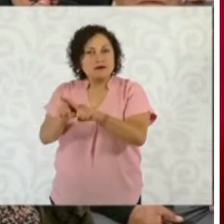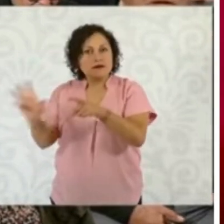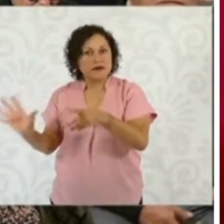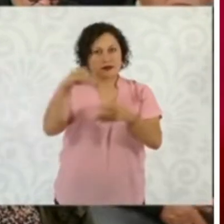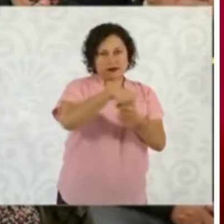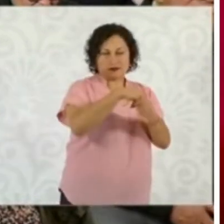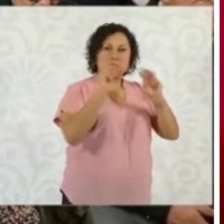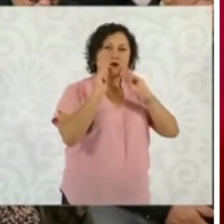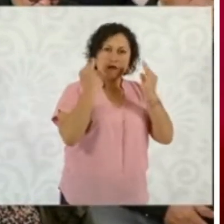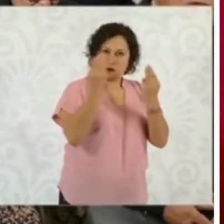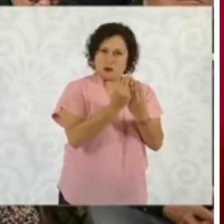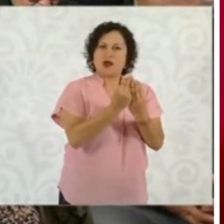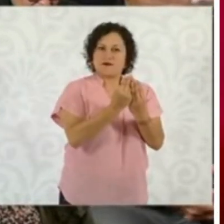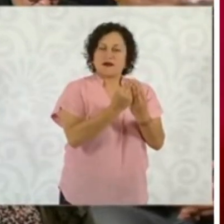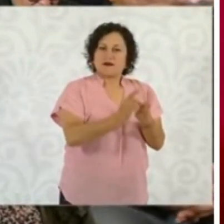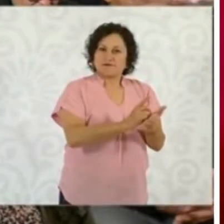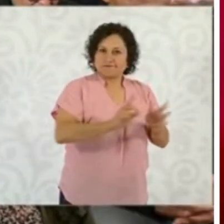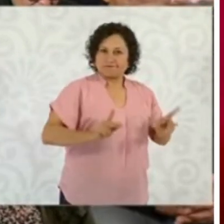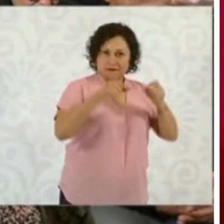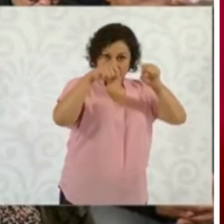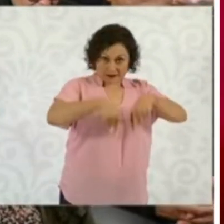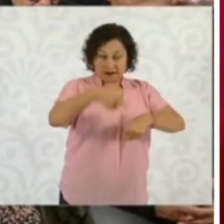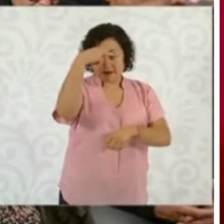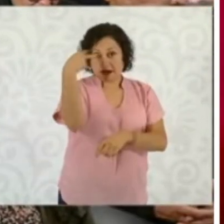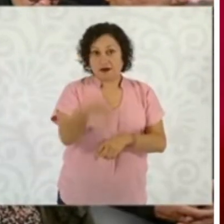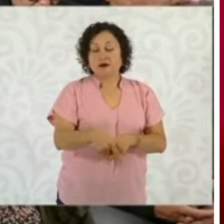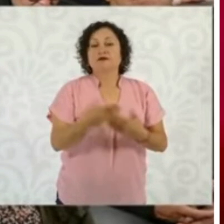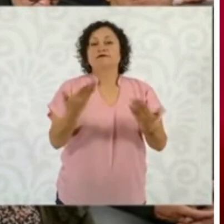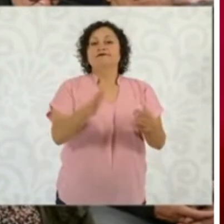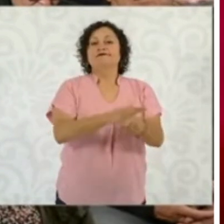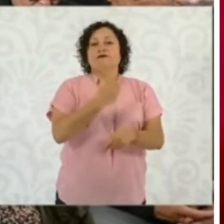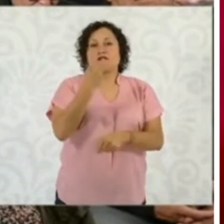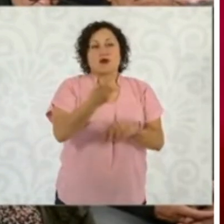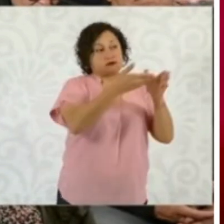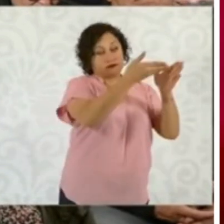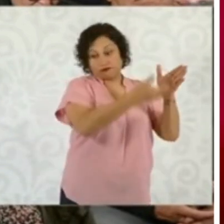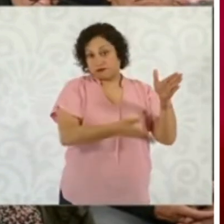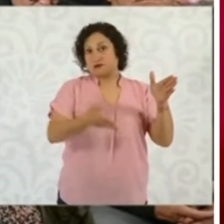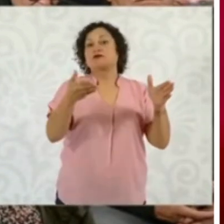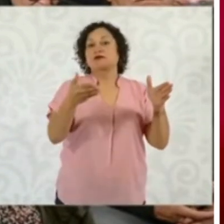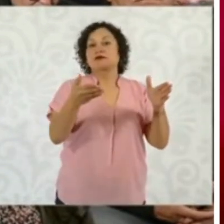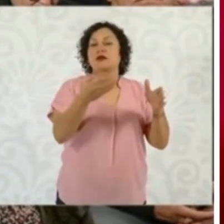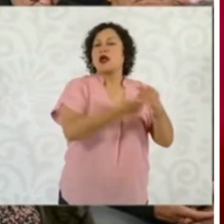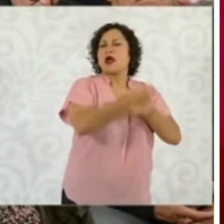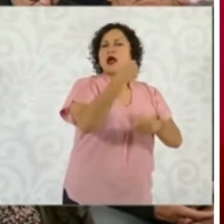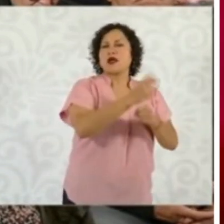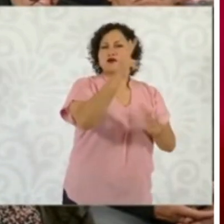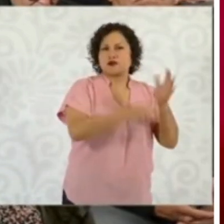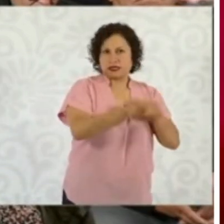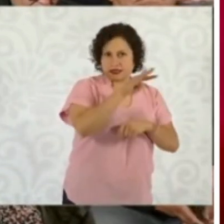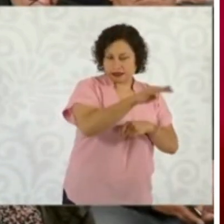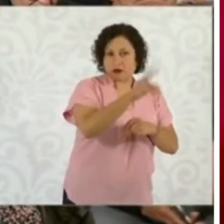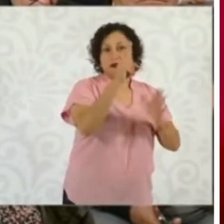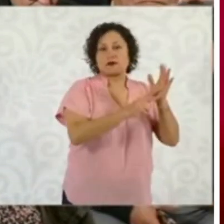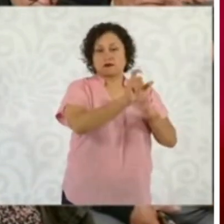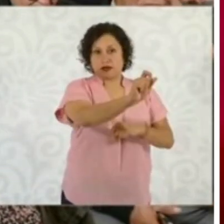bajo las órdenes de cárteles de narcotráfico en México. En ese sentido, desde entonces y hasta informes de 2019,